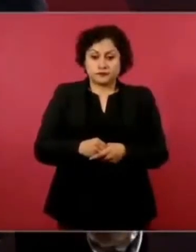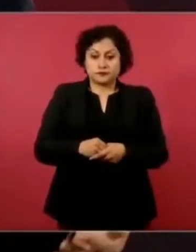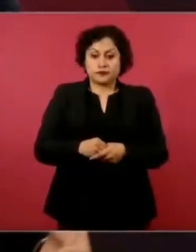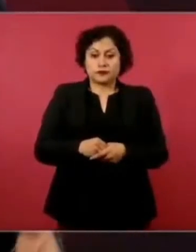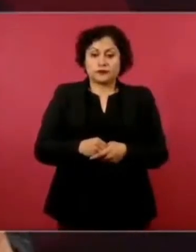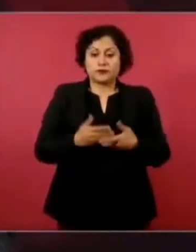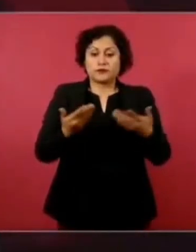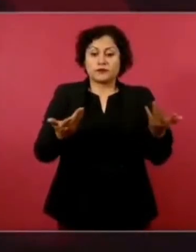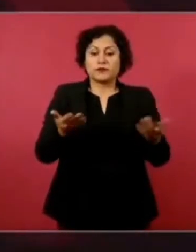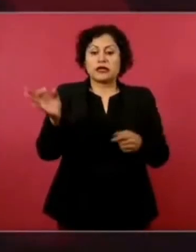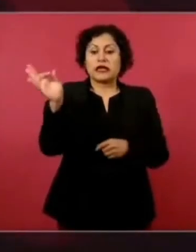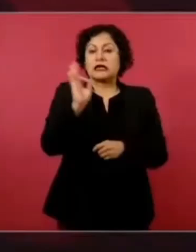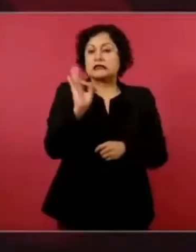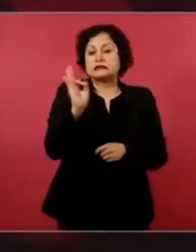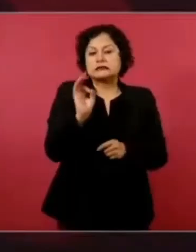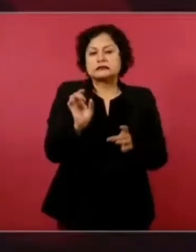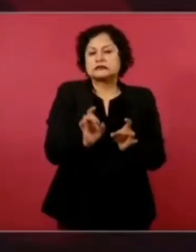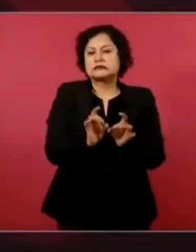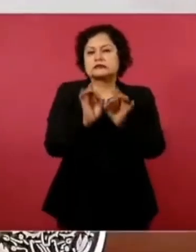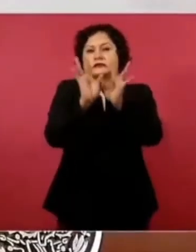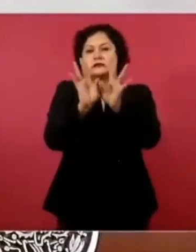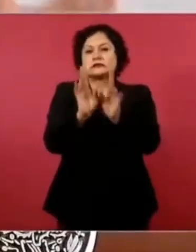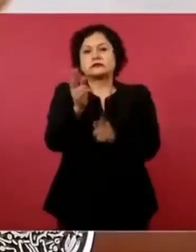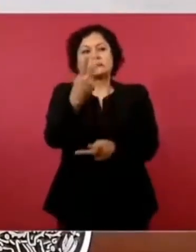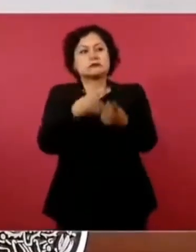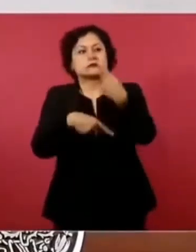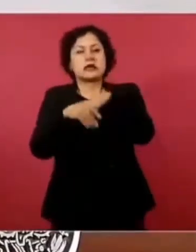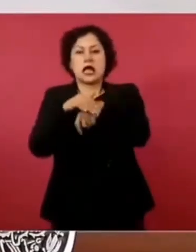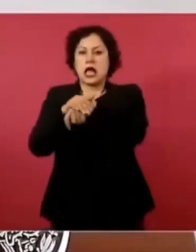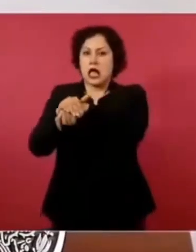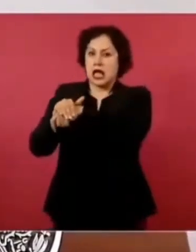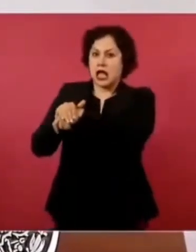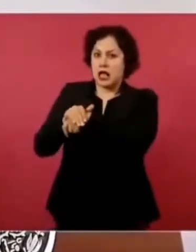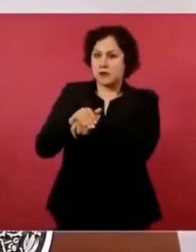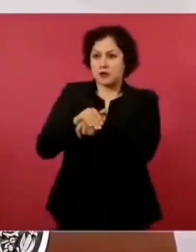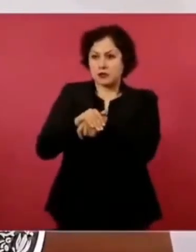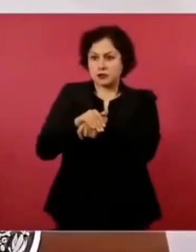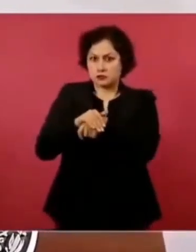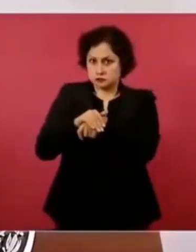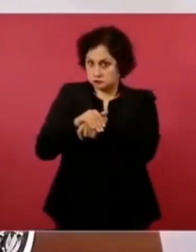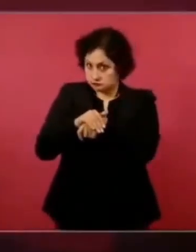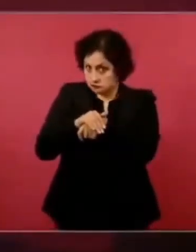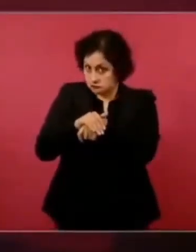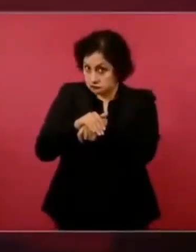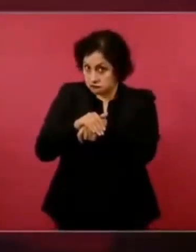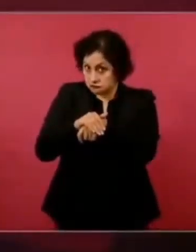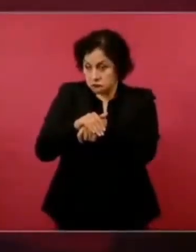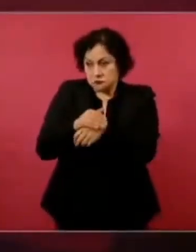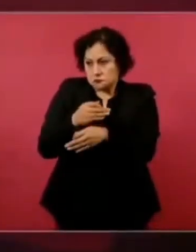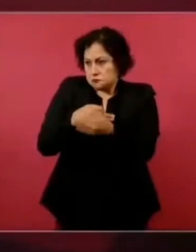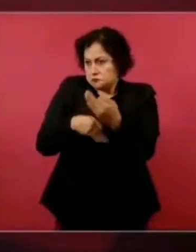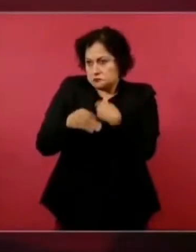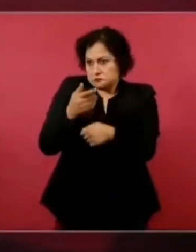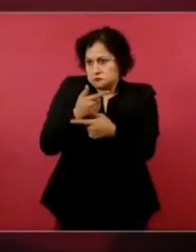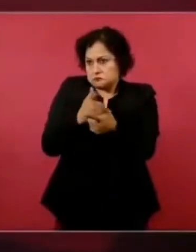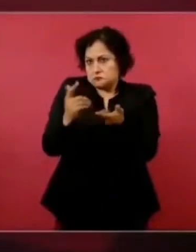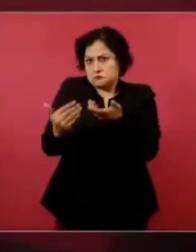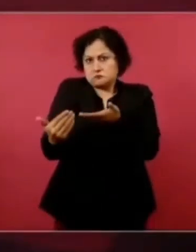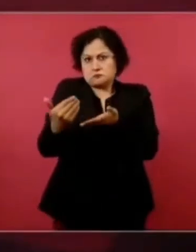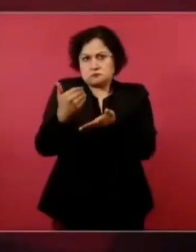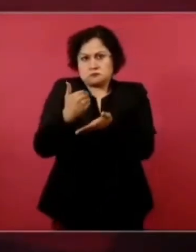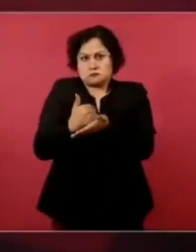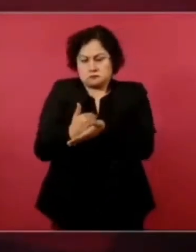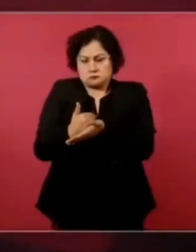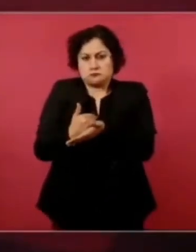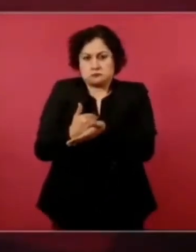unos amigos, pues tengo que recibir a todos. ¿Y